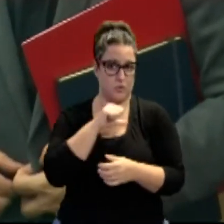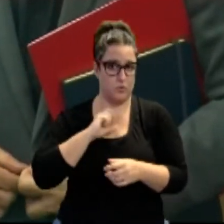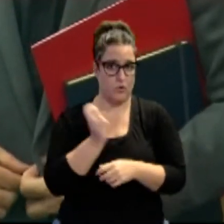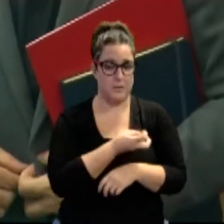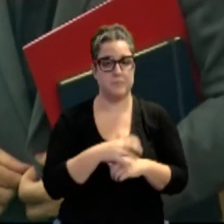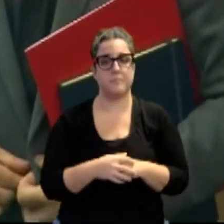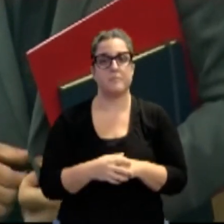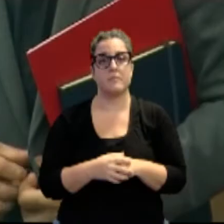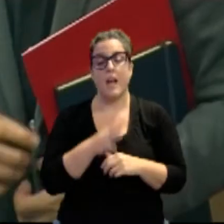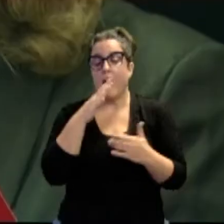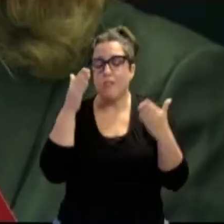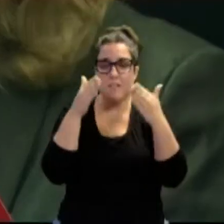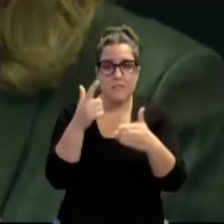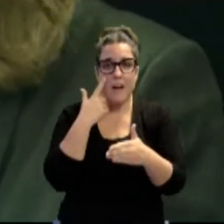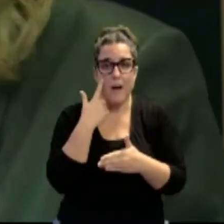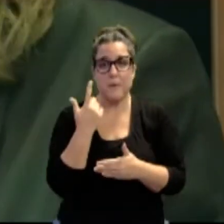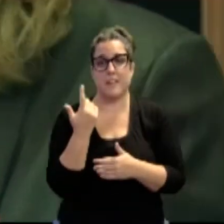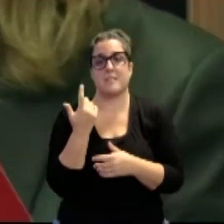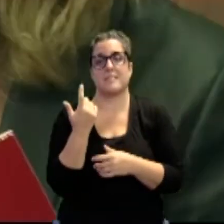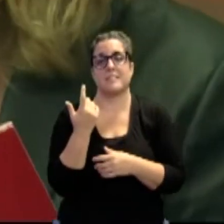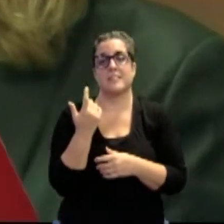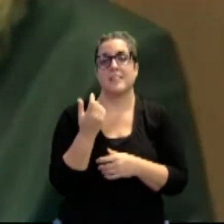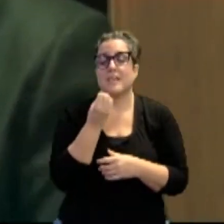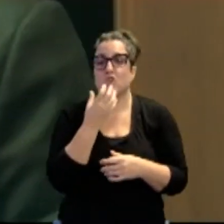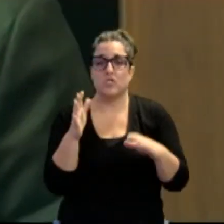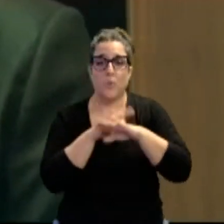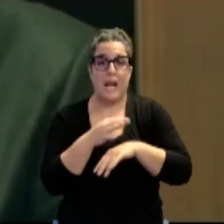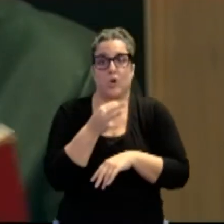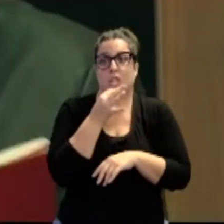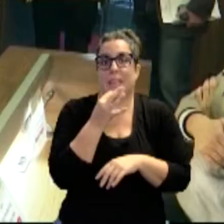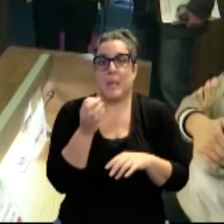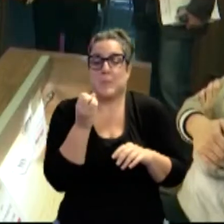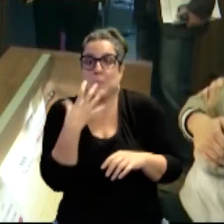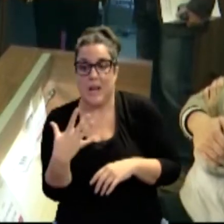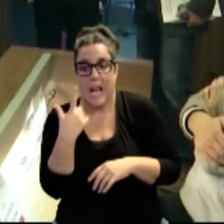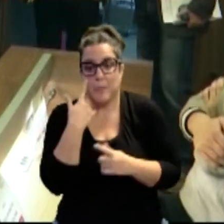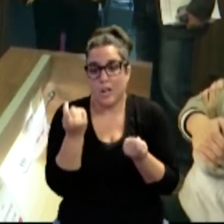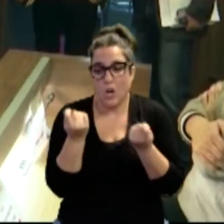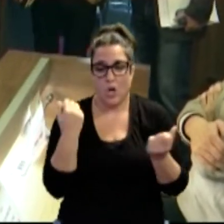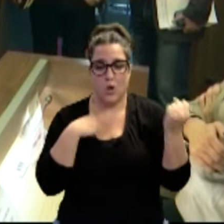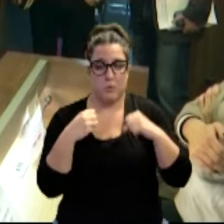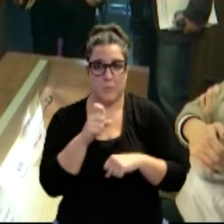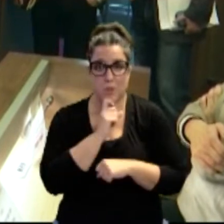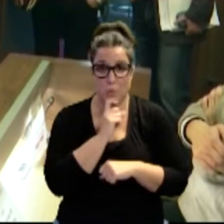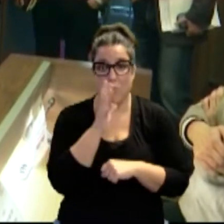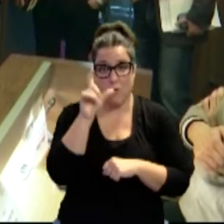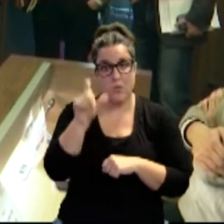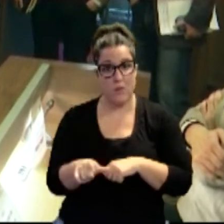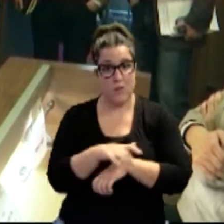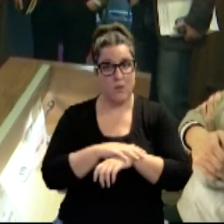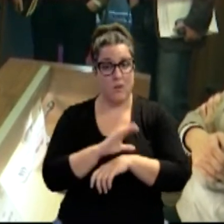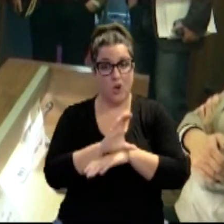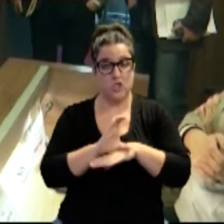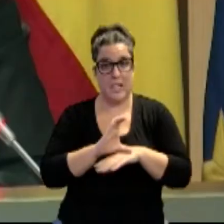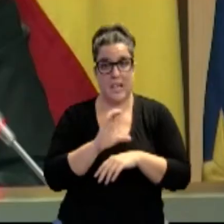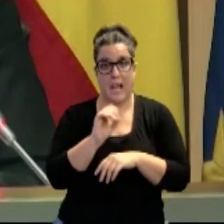de la ciudadanía en la denominada Tardebuena, la consejera Ana Hoyo, quien vivió en primera persona el COVID y acabó hospitalizada en la UCI, recuerda la